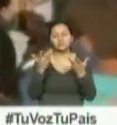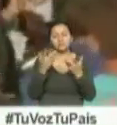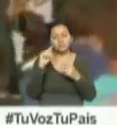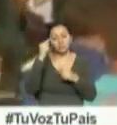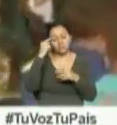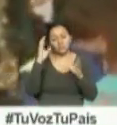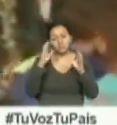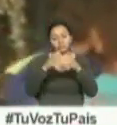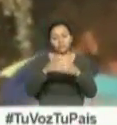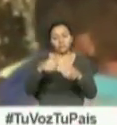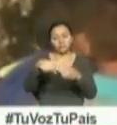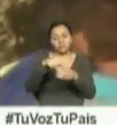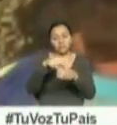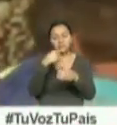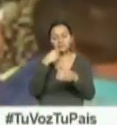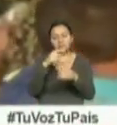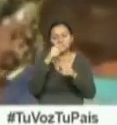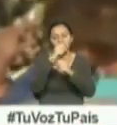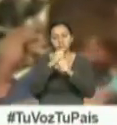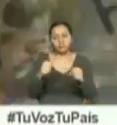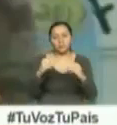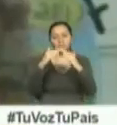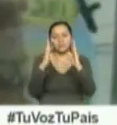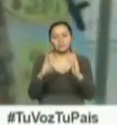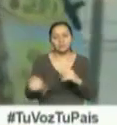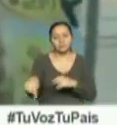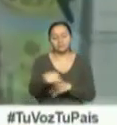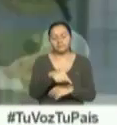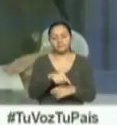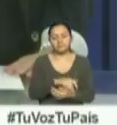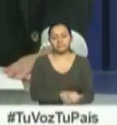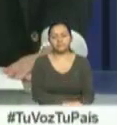Gaza, cayó sobre una zona residencial.